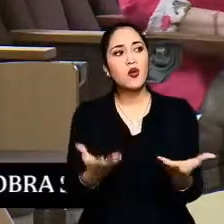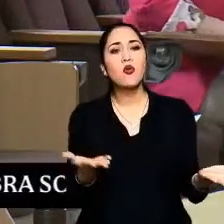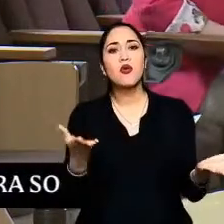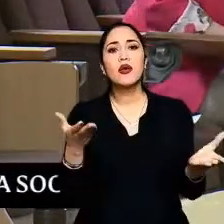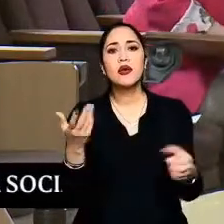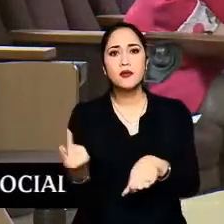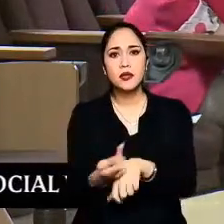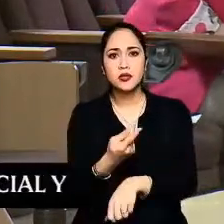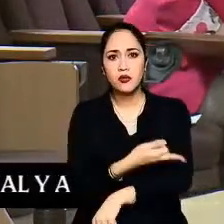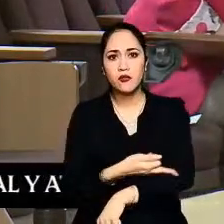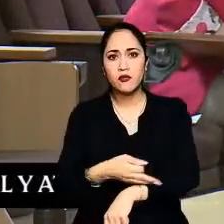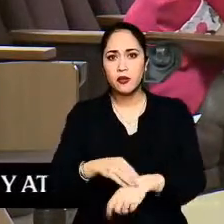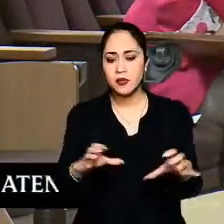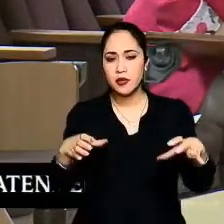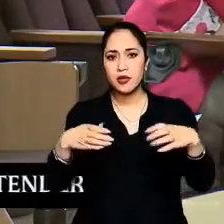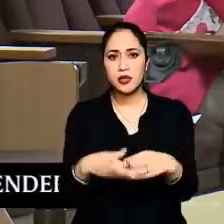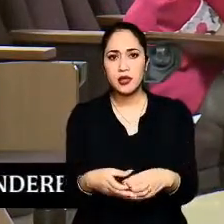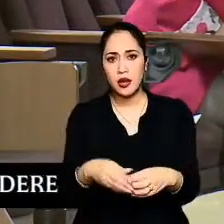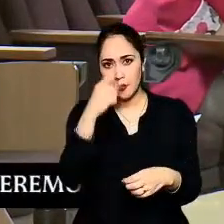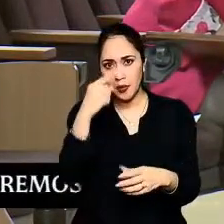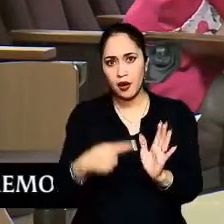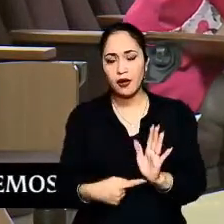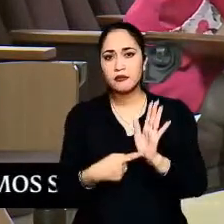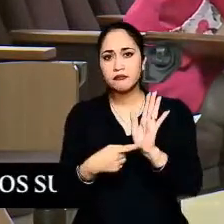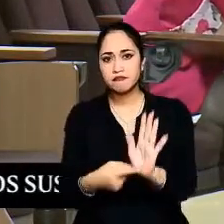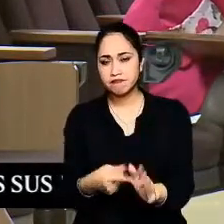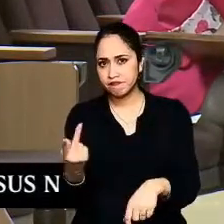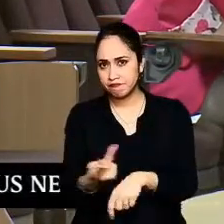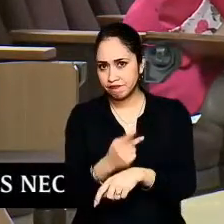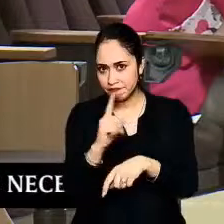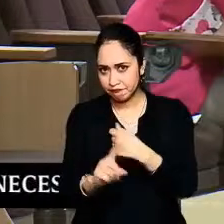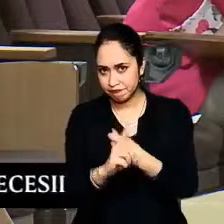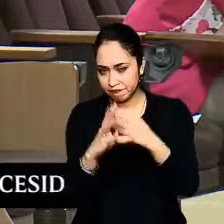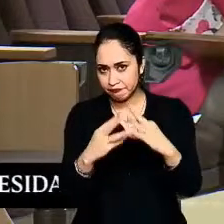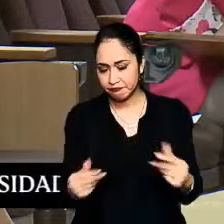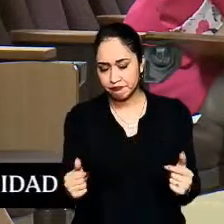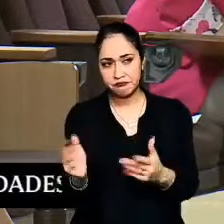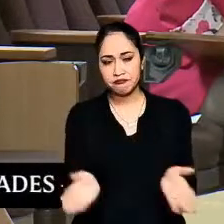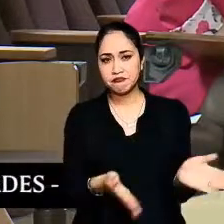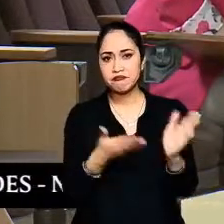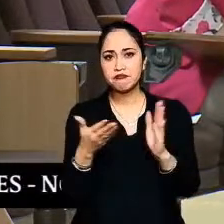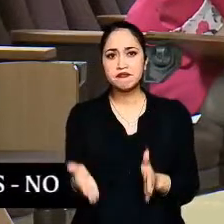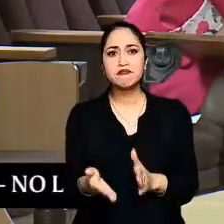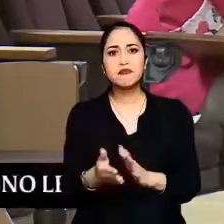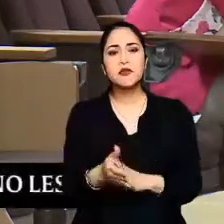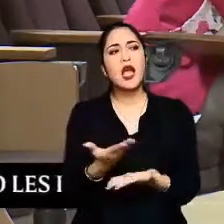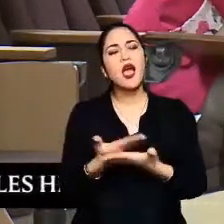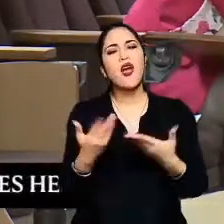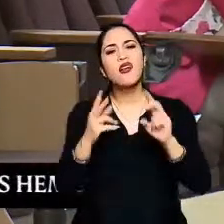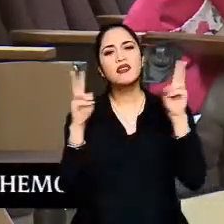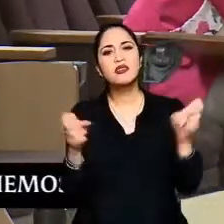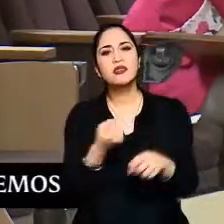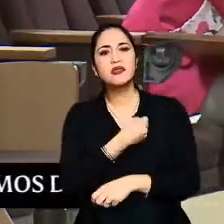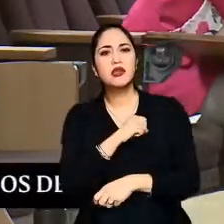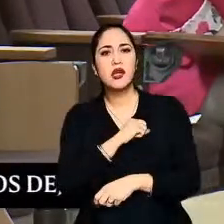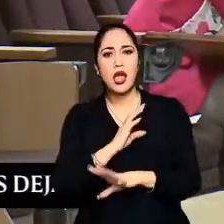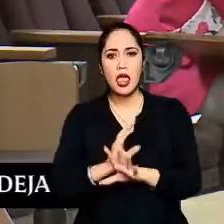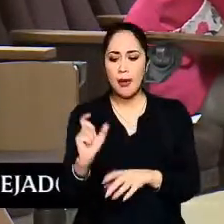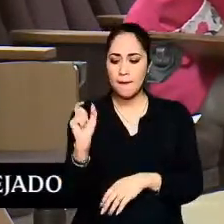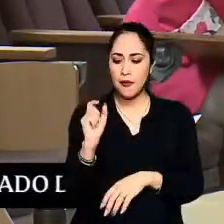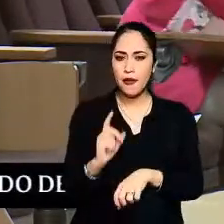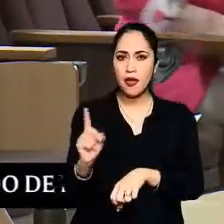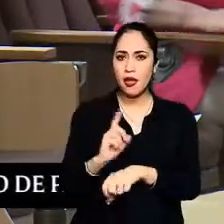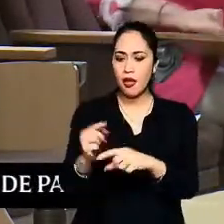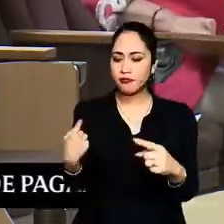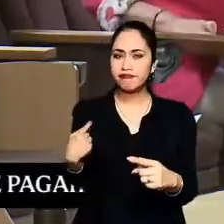las rindiera recientemente. Eso en un primer tema. Y segundo, en materia de salud, ya se cumplió el plazo de los 20 días para